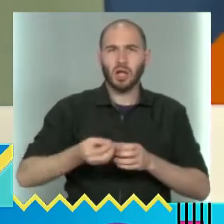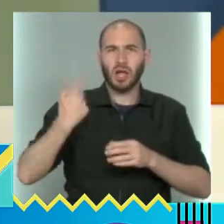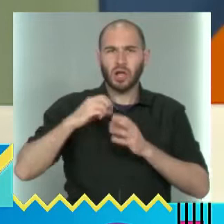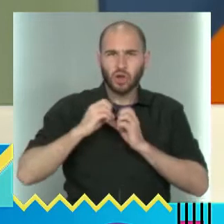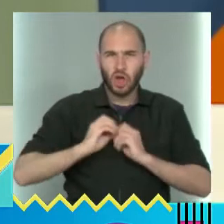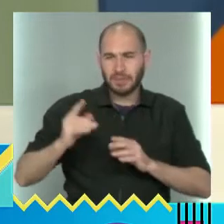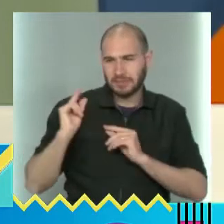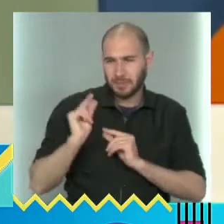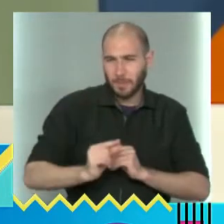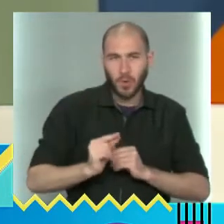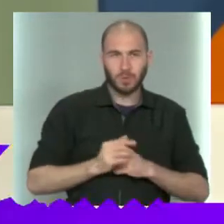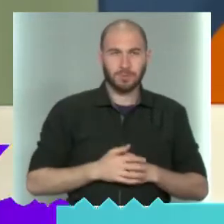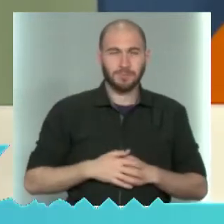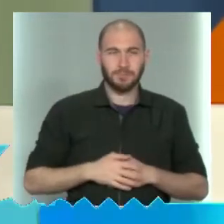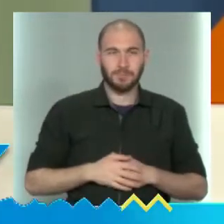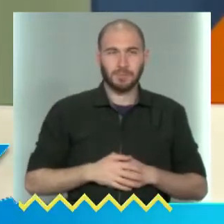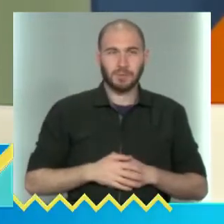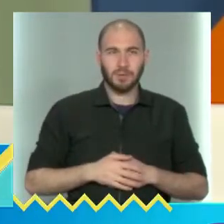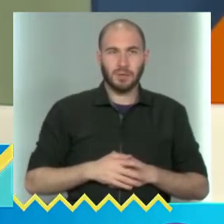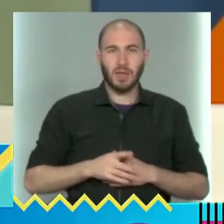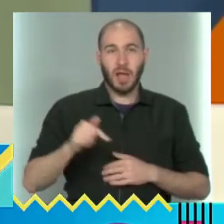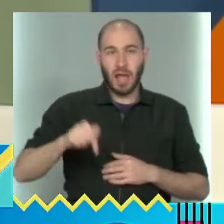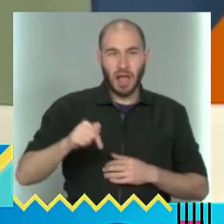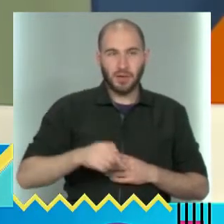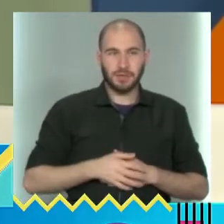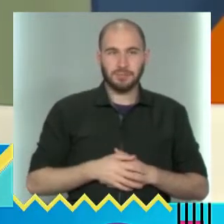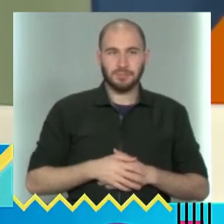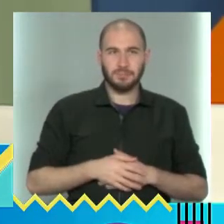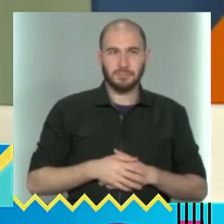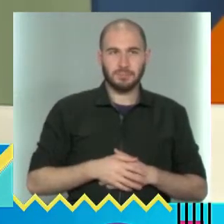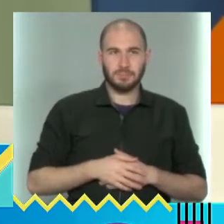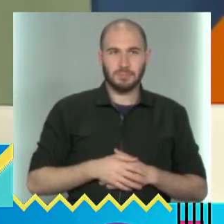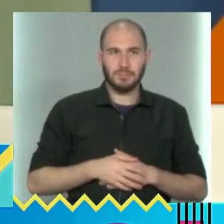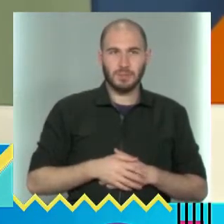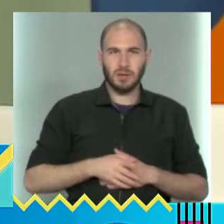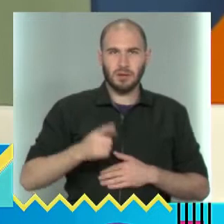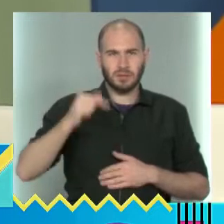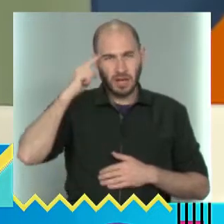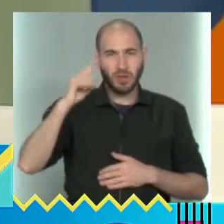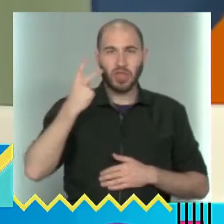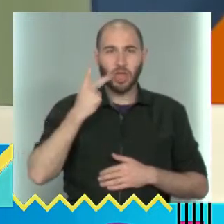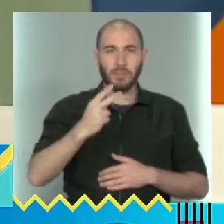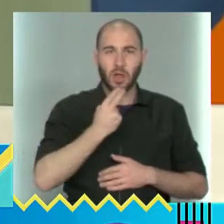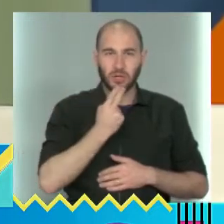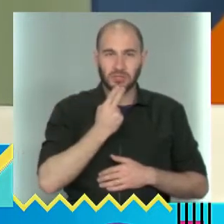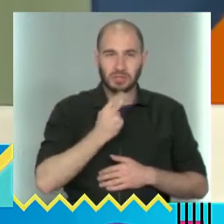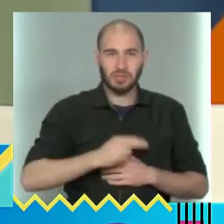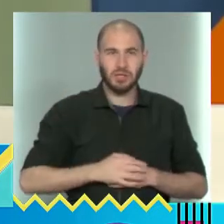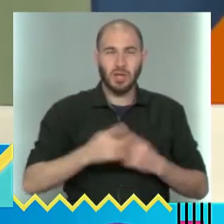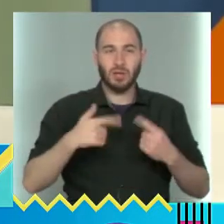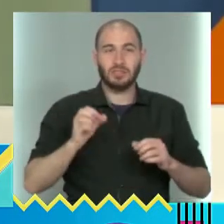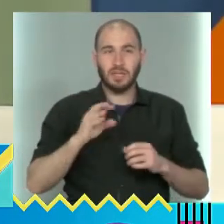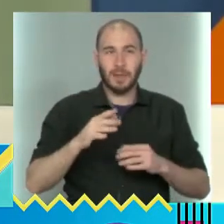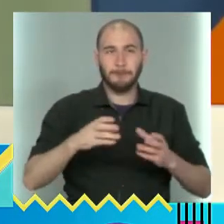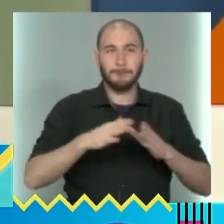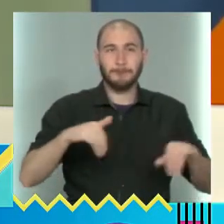más cercanos, digamos, a lo que se vive actualmente, esto nos podemos remontar a 2011, a lo que se llamó en